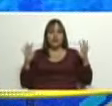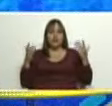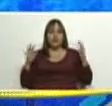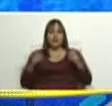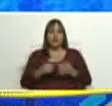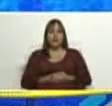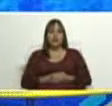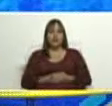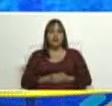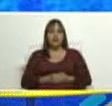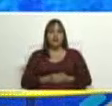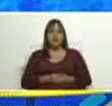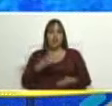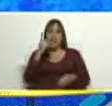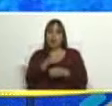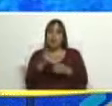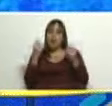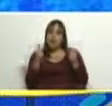Debemos activar